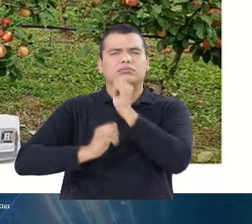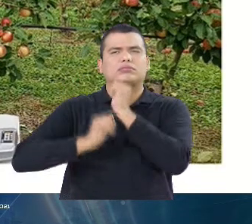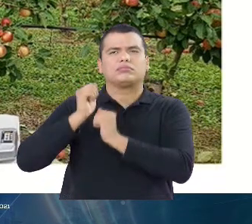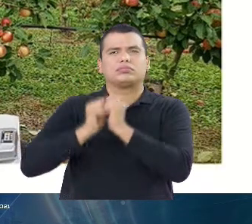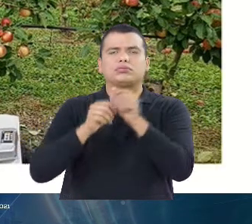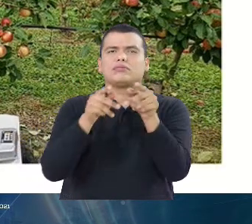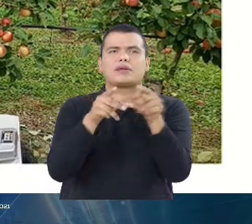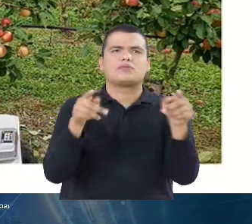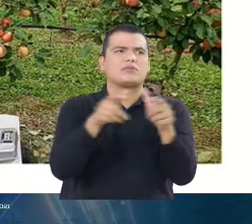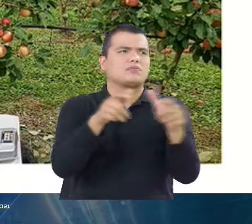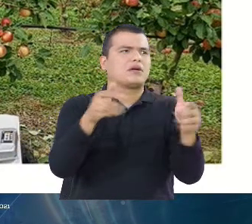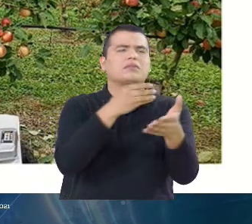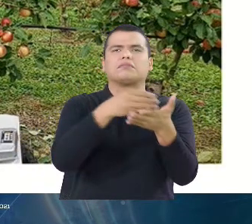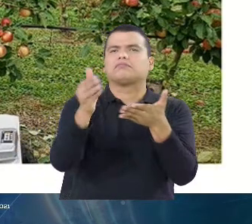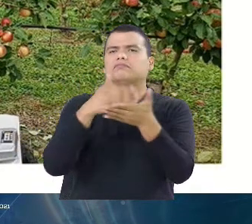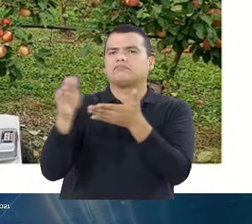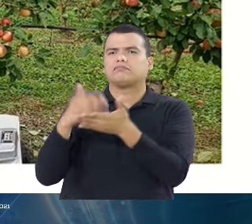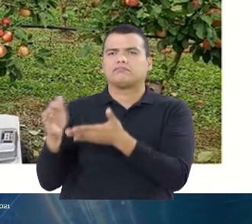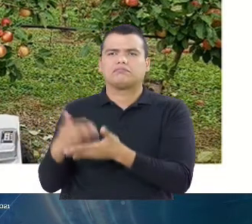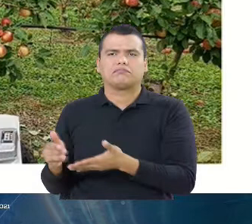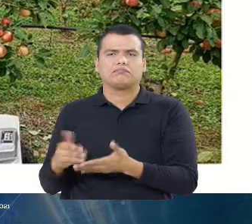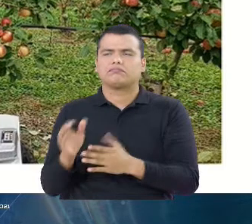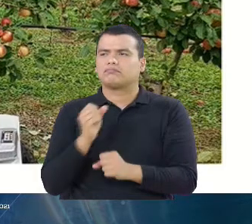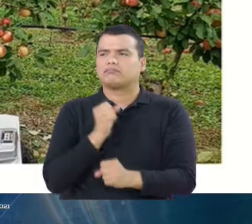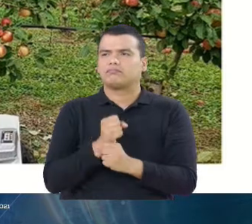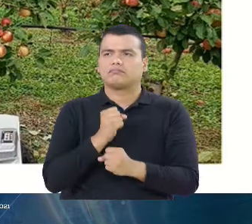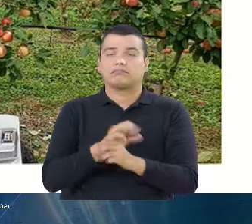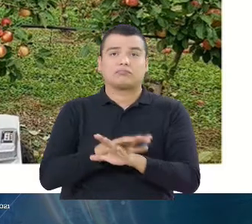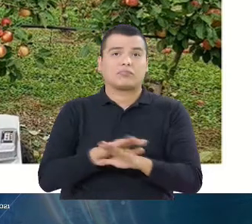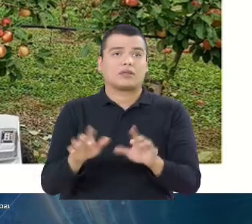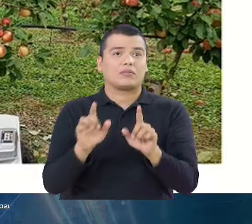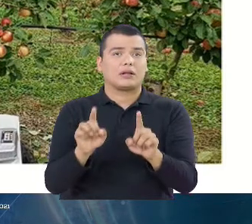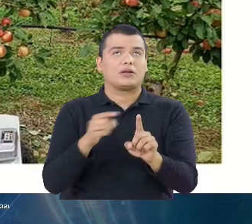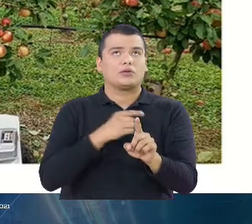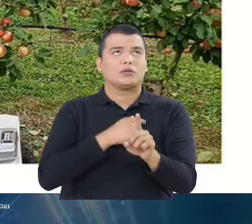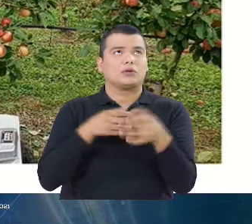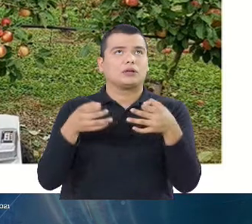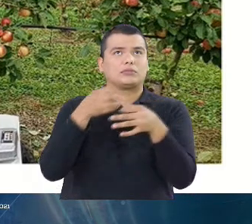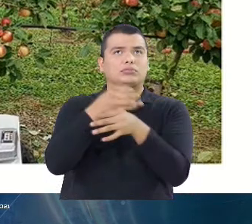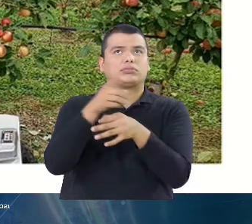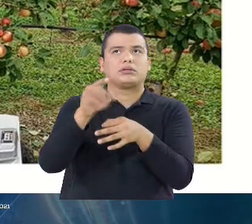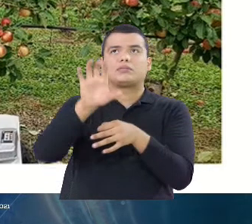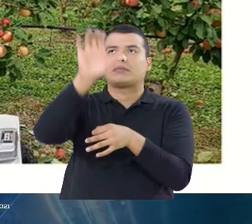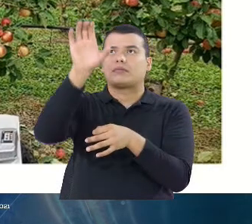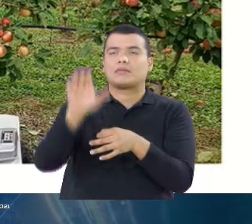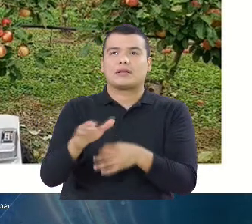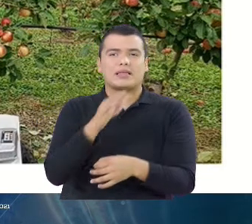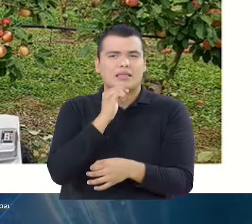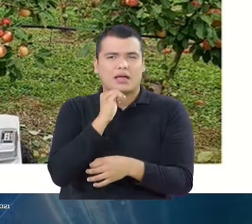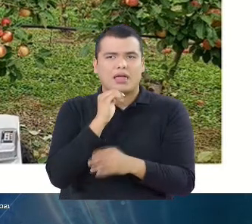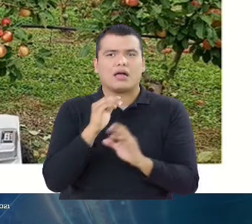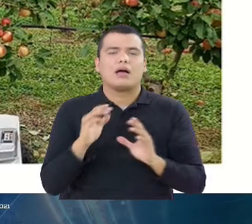de corte. Pero desafortunadamente, si uno no se pone a tono con los otros países, no puede ser